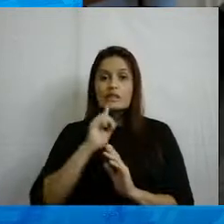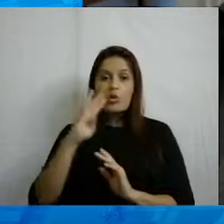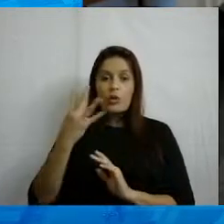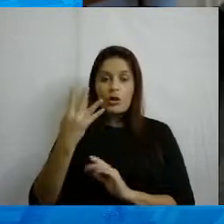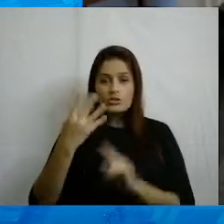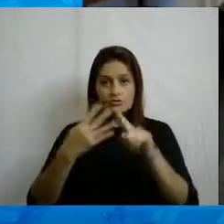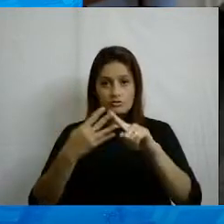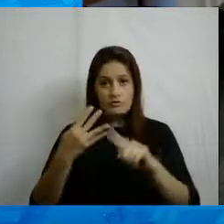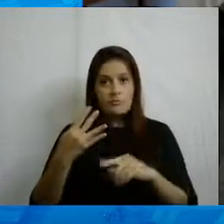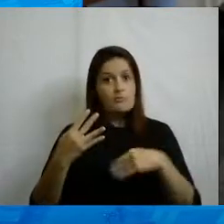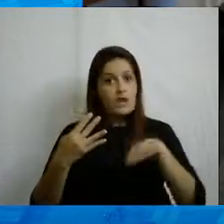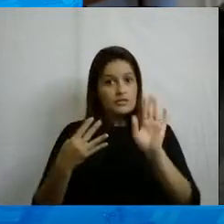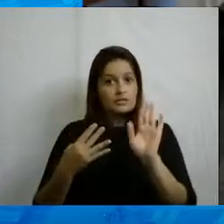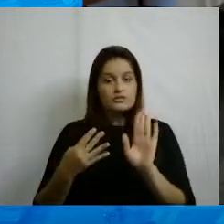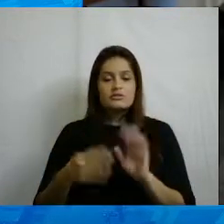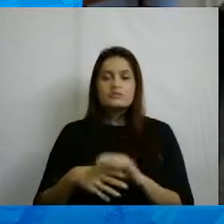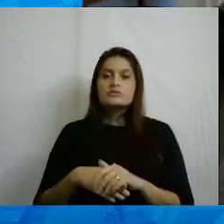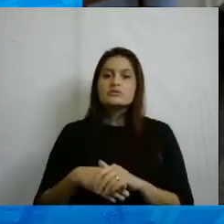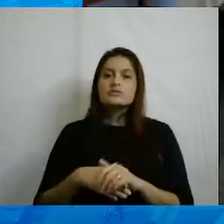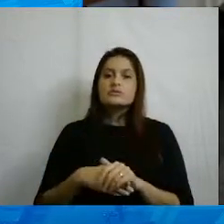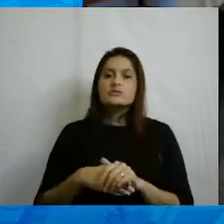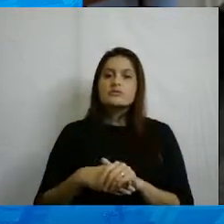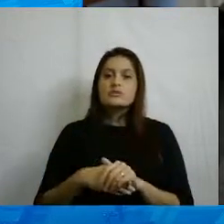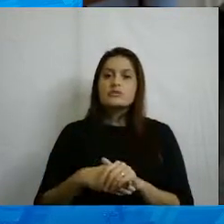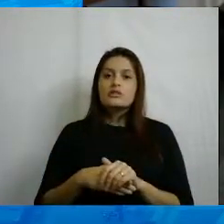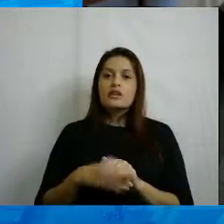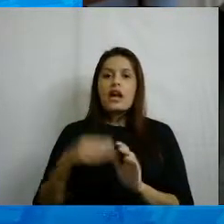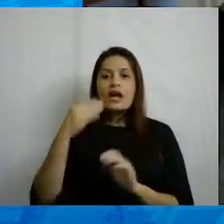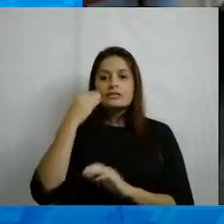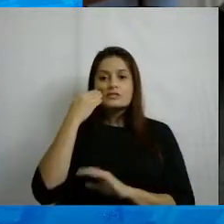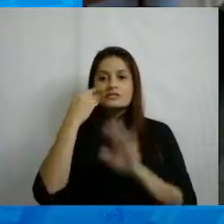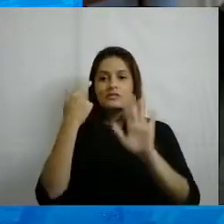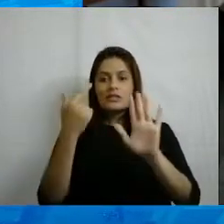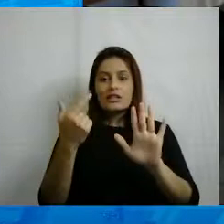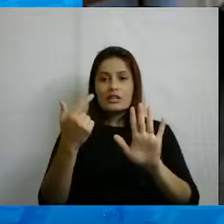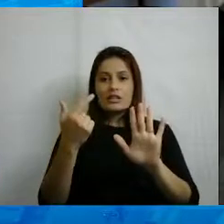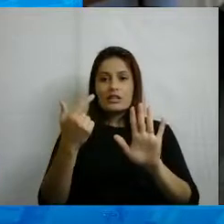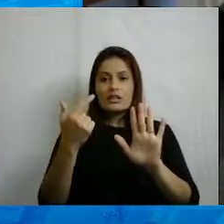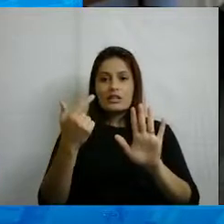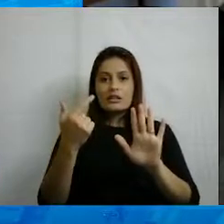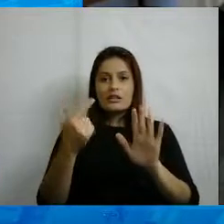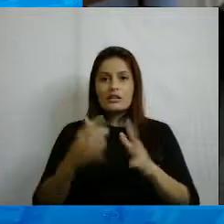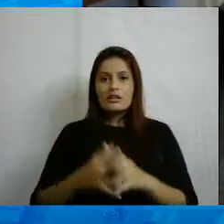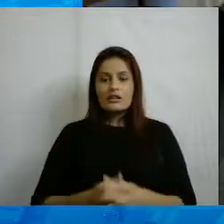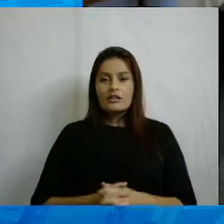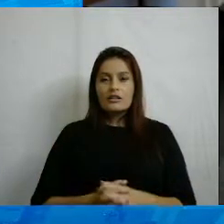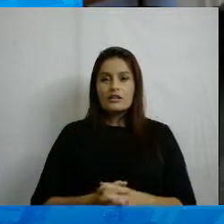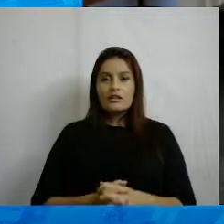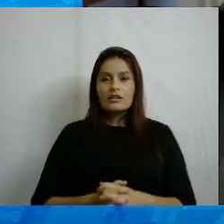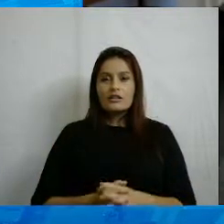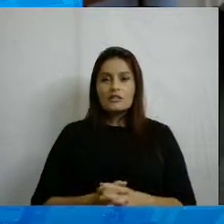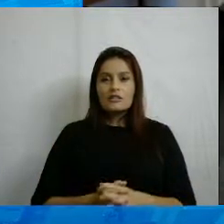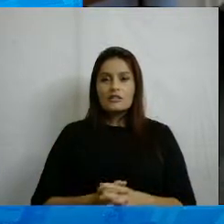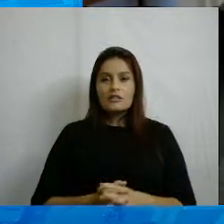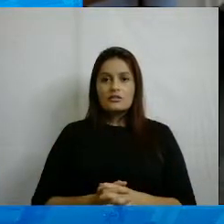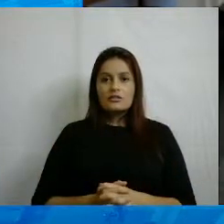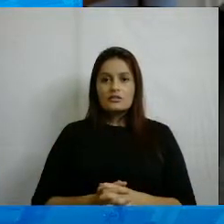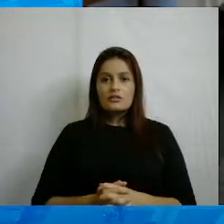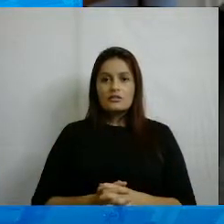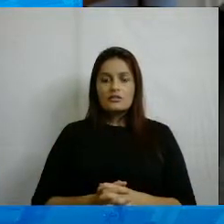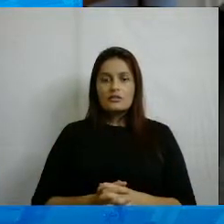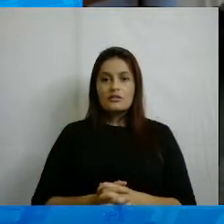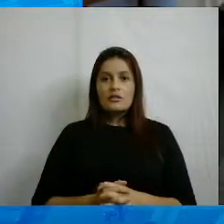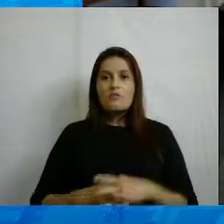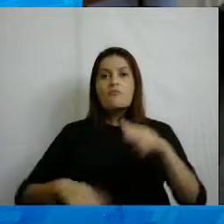cuatro puntos más que ver y son 20 para las 7 y el Consejo de Obras hasta las 7 con un máximo de prórroga hasta las 7 y media.